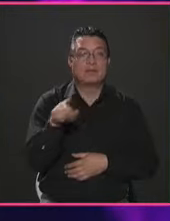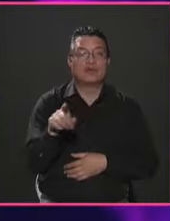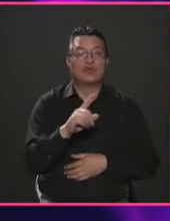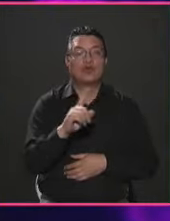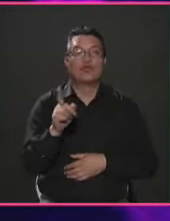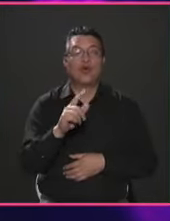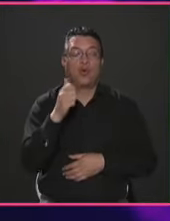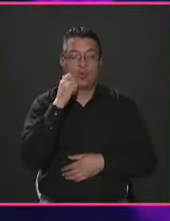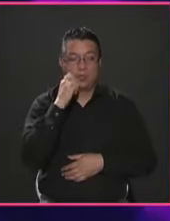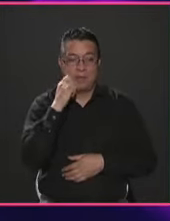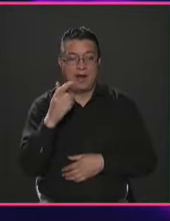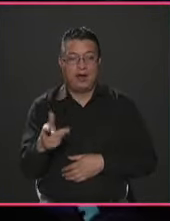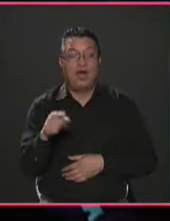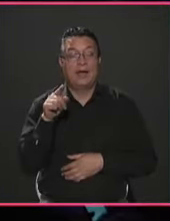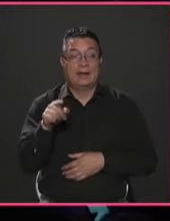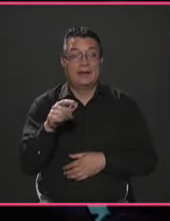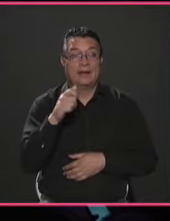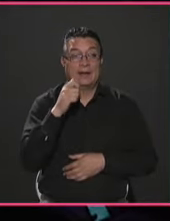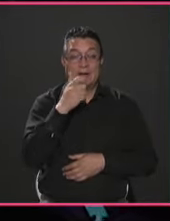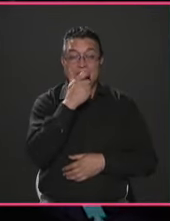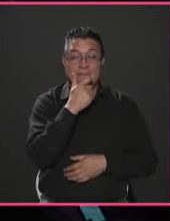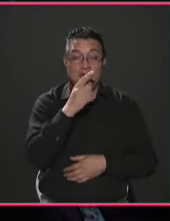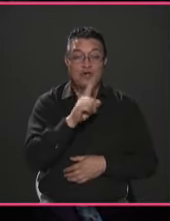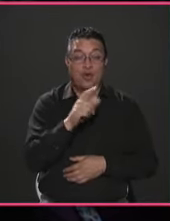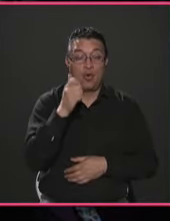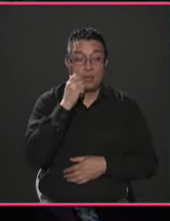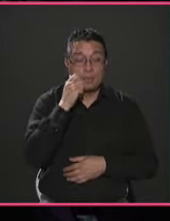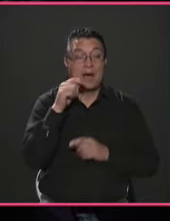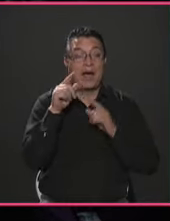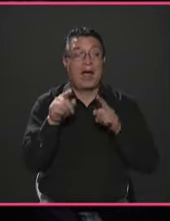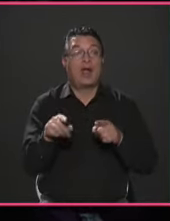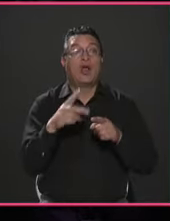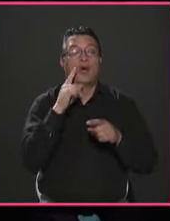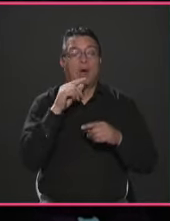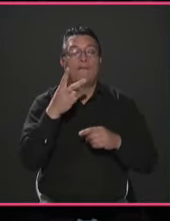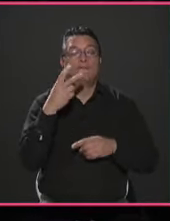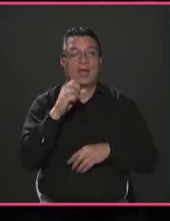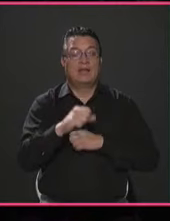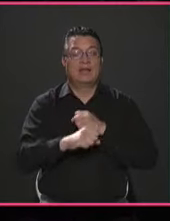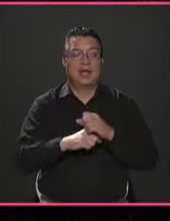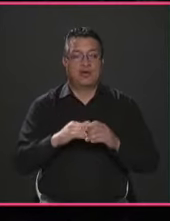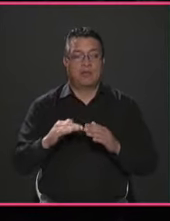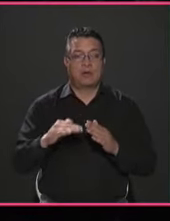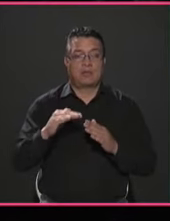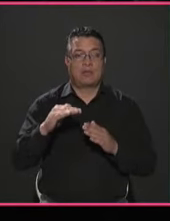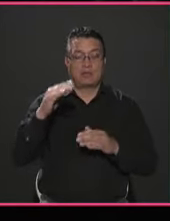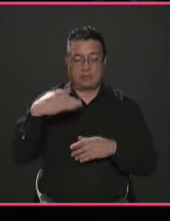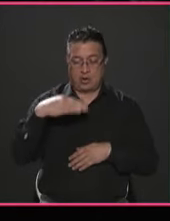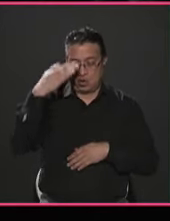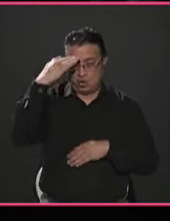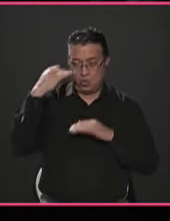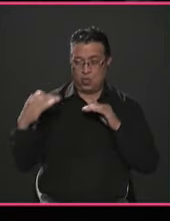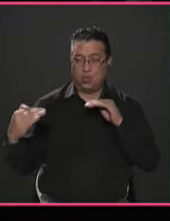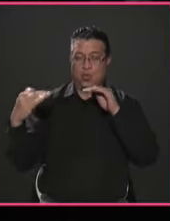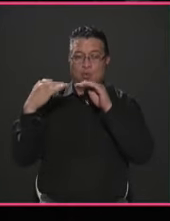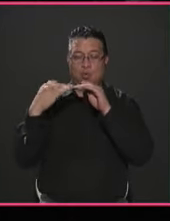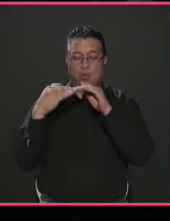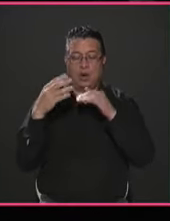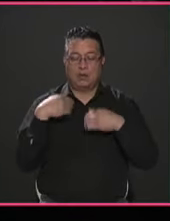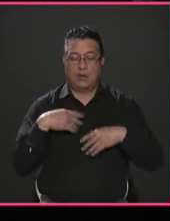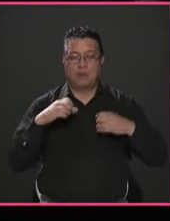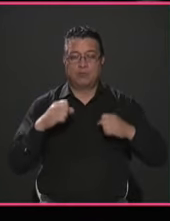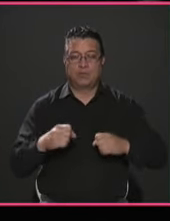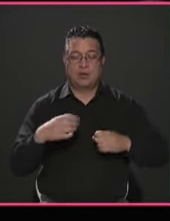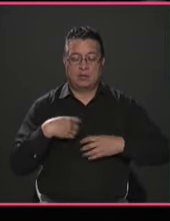hecho Y estos primates no humanos toman 20 años para crecer hasta nuestro tamaño para tener un órgano lo